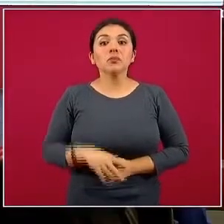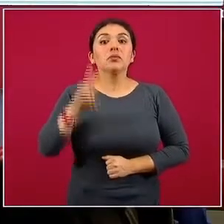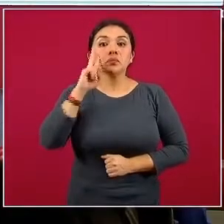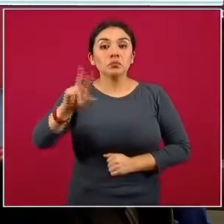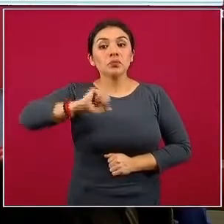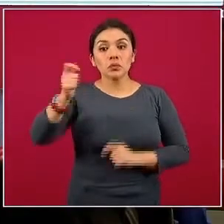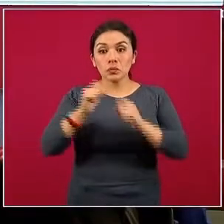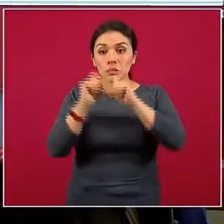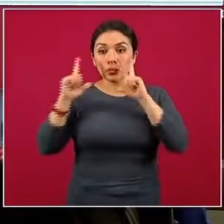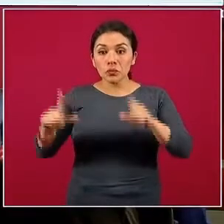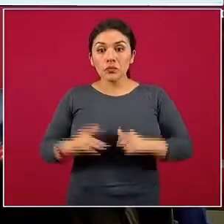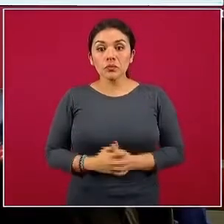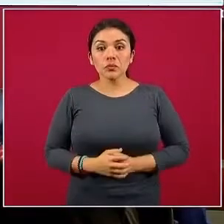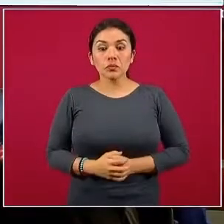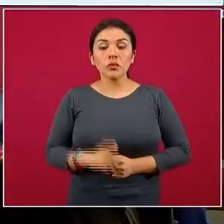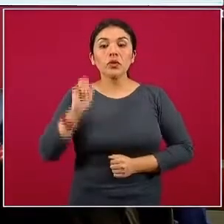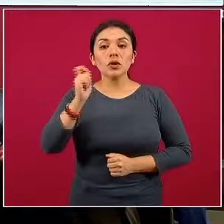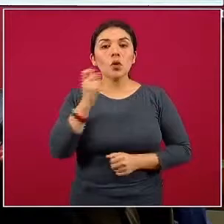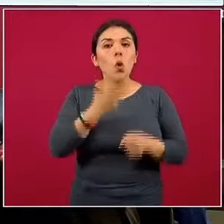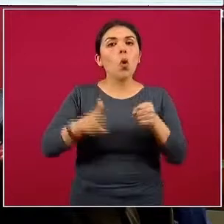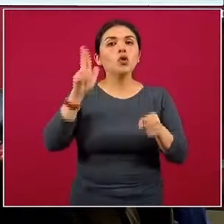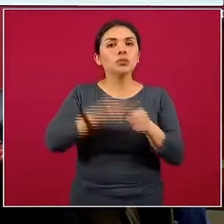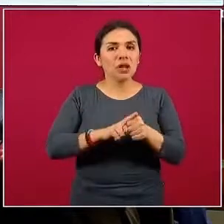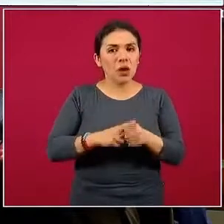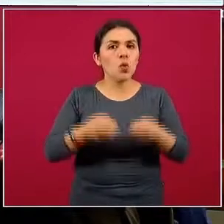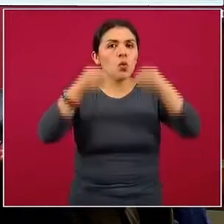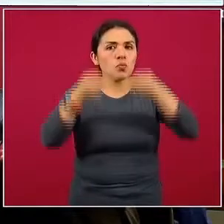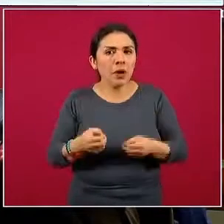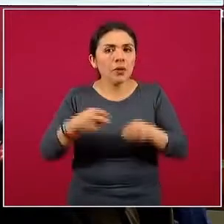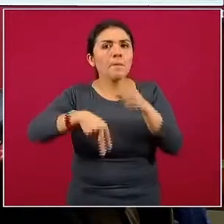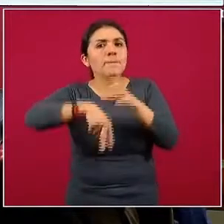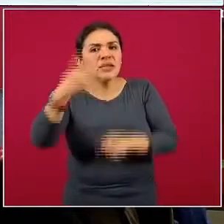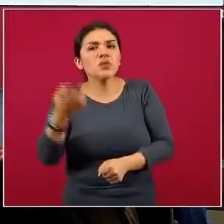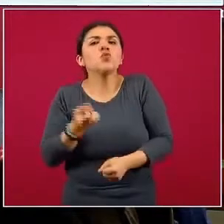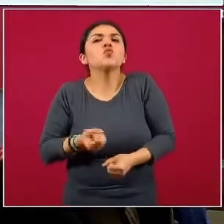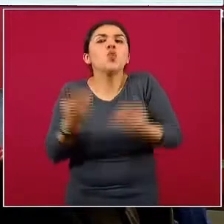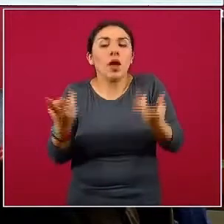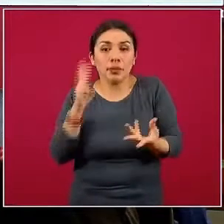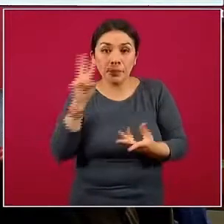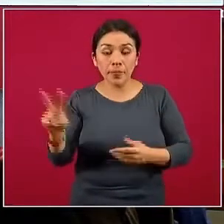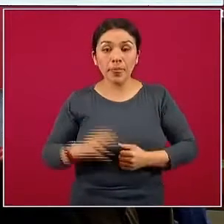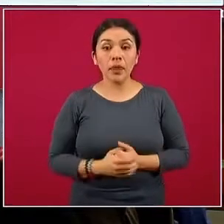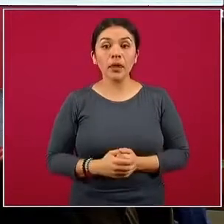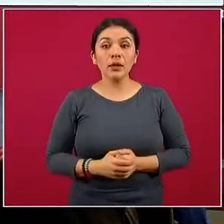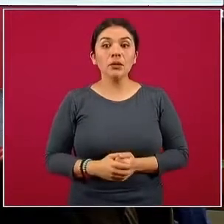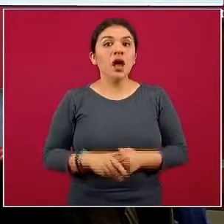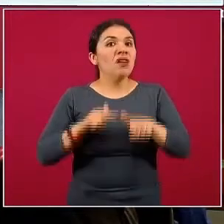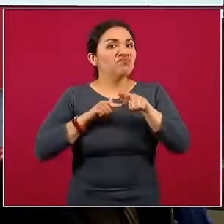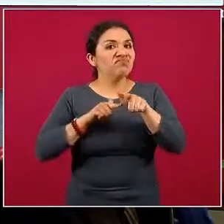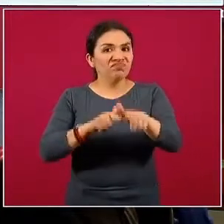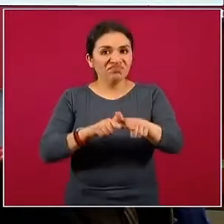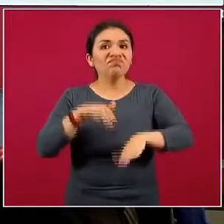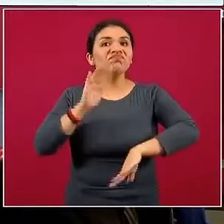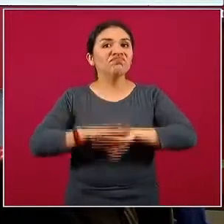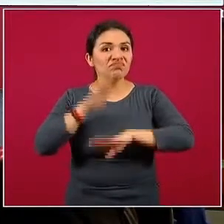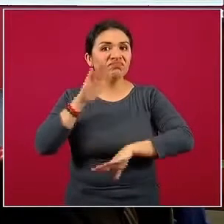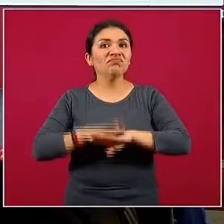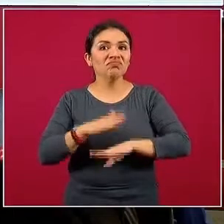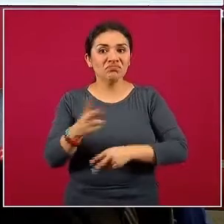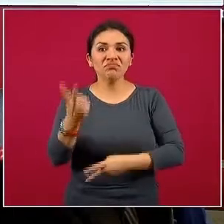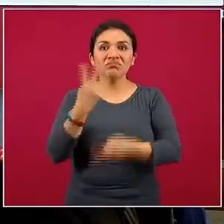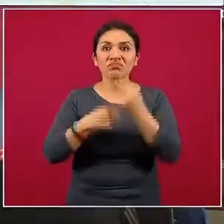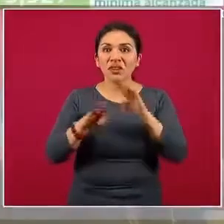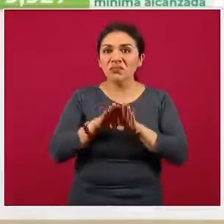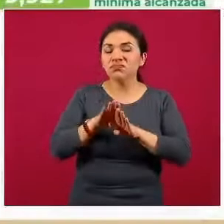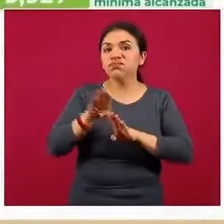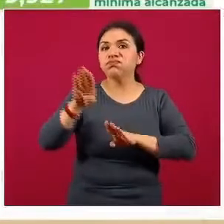siguiente diapositiva, que es la ocupación y disponibilidad hospitalaria. Continúa el incremento, la tendencia